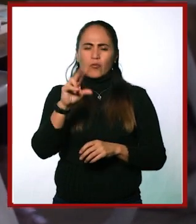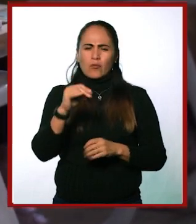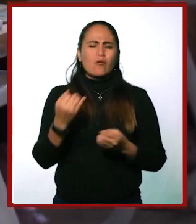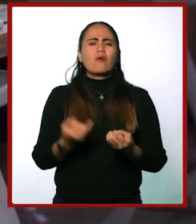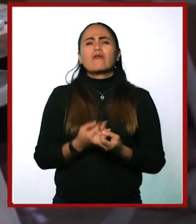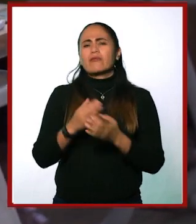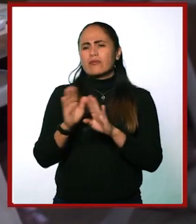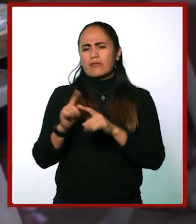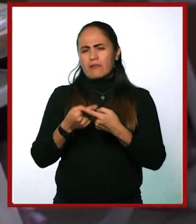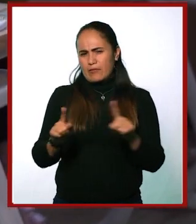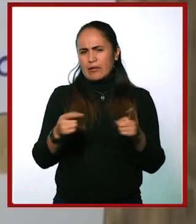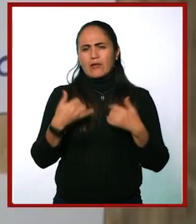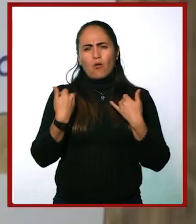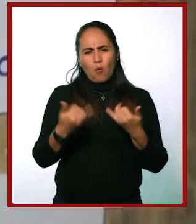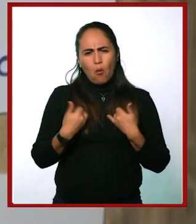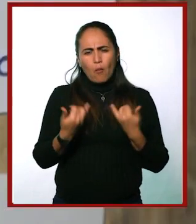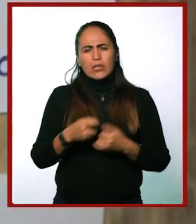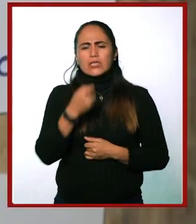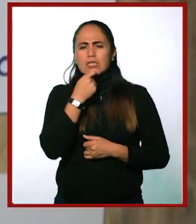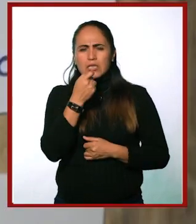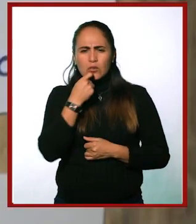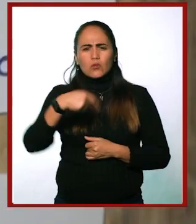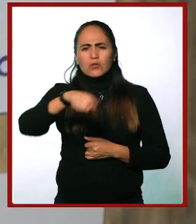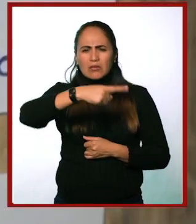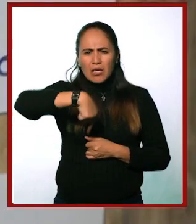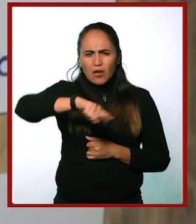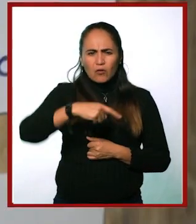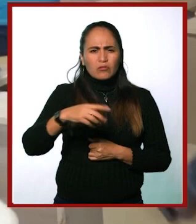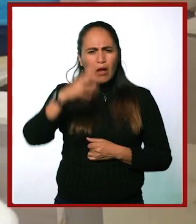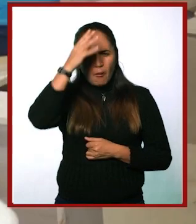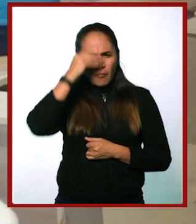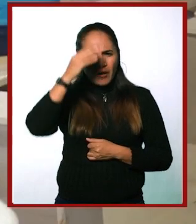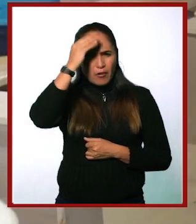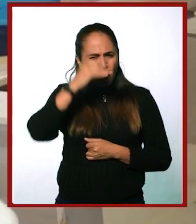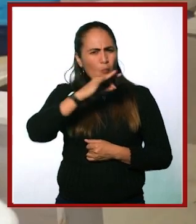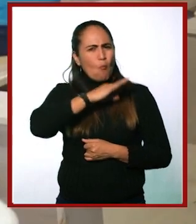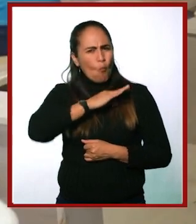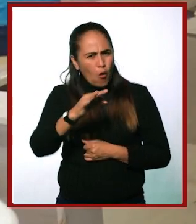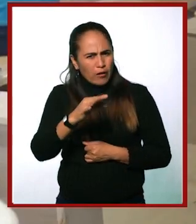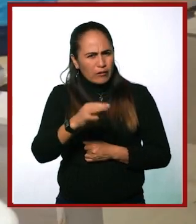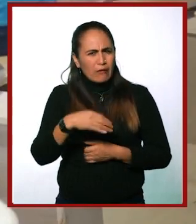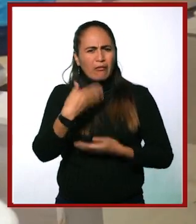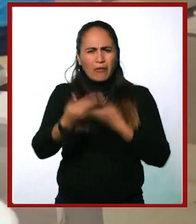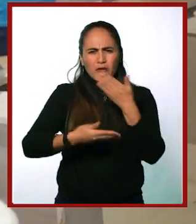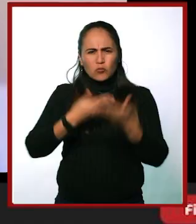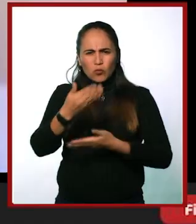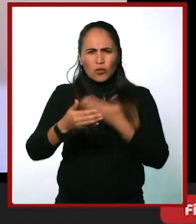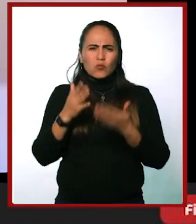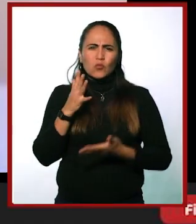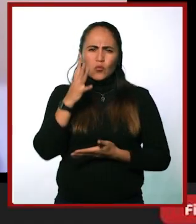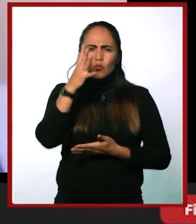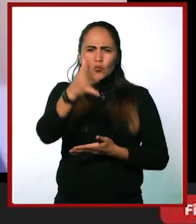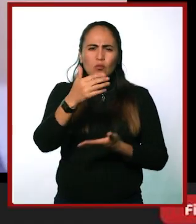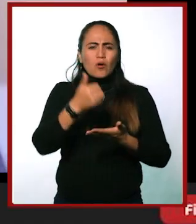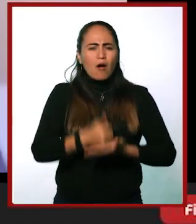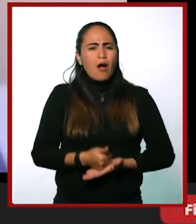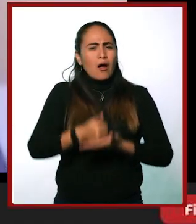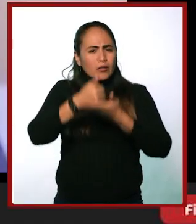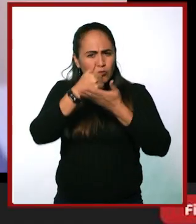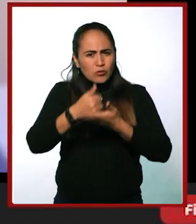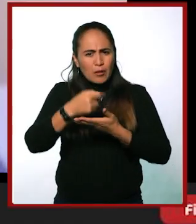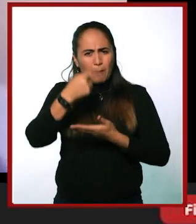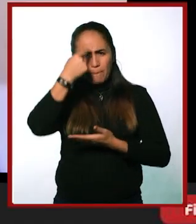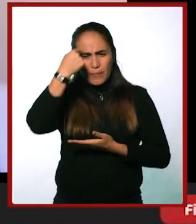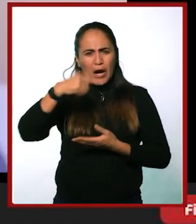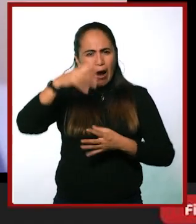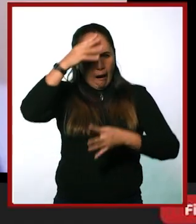que los niños, los jóvenes, los adolescentes tienen de desarrollar procesos de aprendizaje que les sirvan efectivamente para